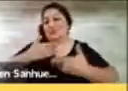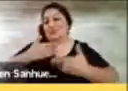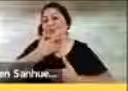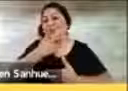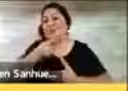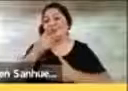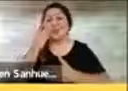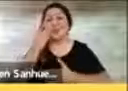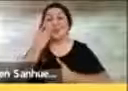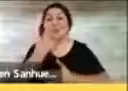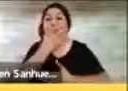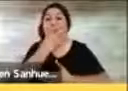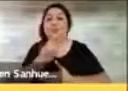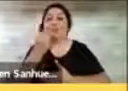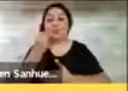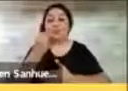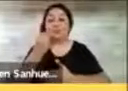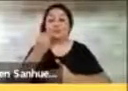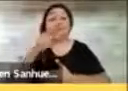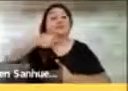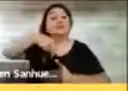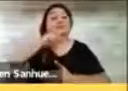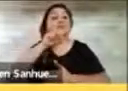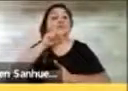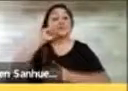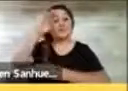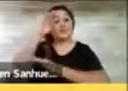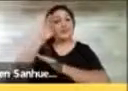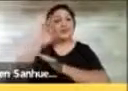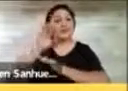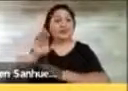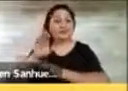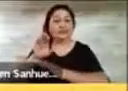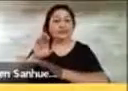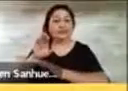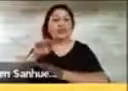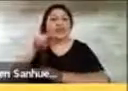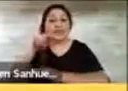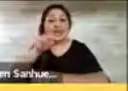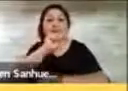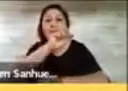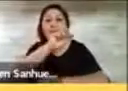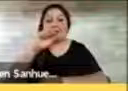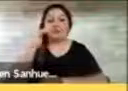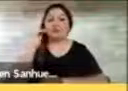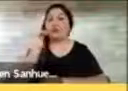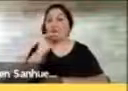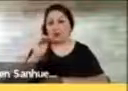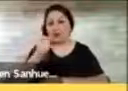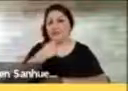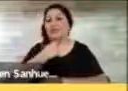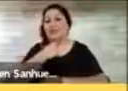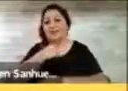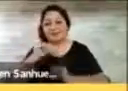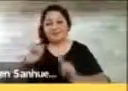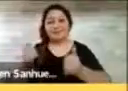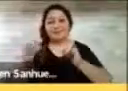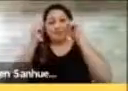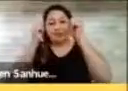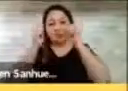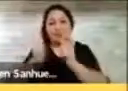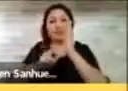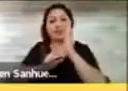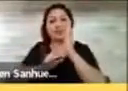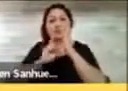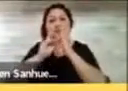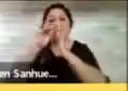bonita y tenemos confianza en que en realidad va a ser una aplicación que a los niños les va a parecer entretenida, que van a poder desarrollar estas